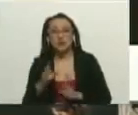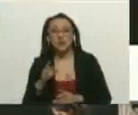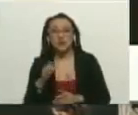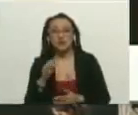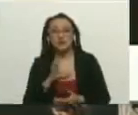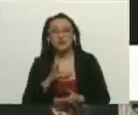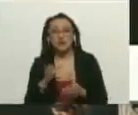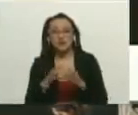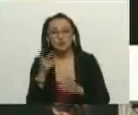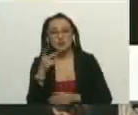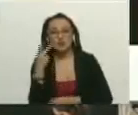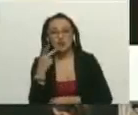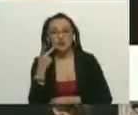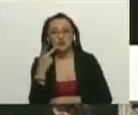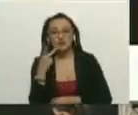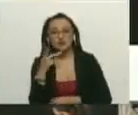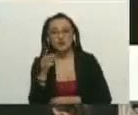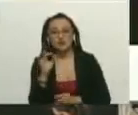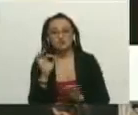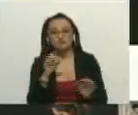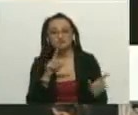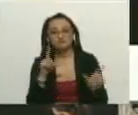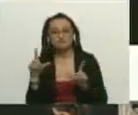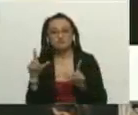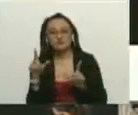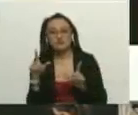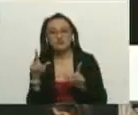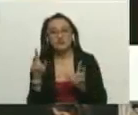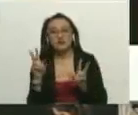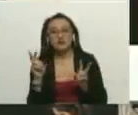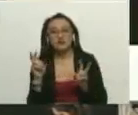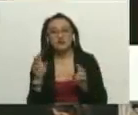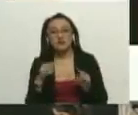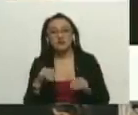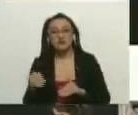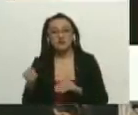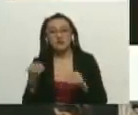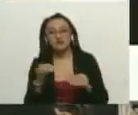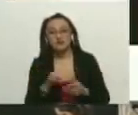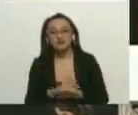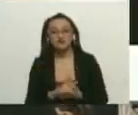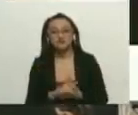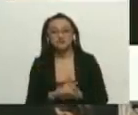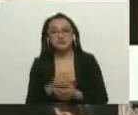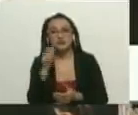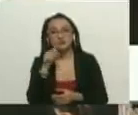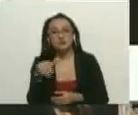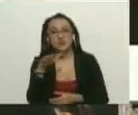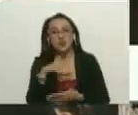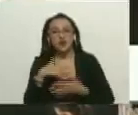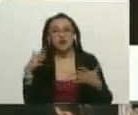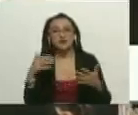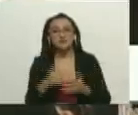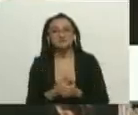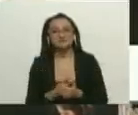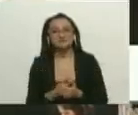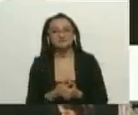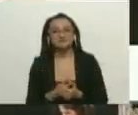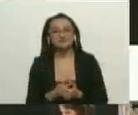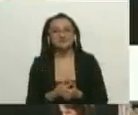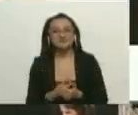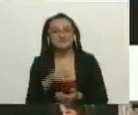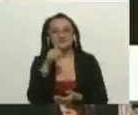glorioso partido bajo ese concepto del hecho territorial. Pueblo grande, pueblo hermoso. Por